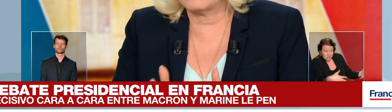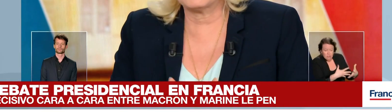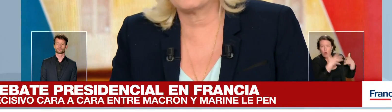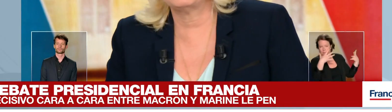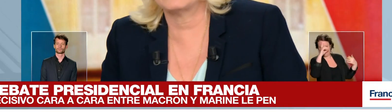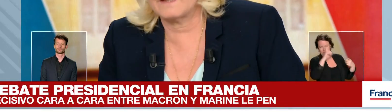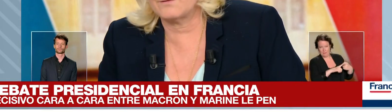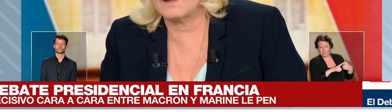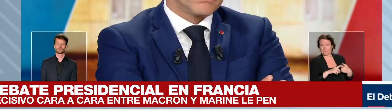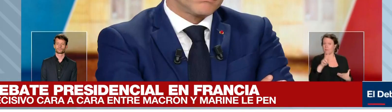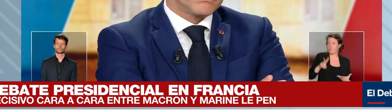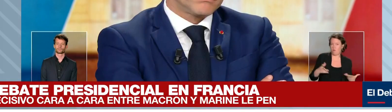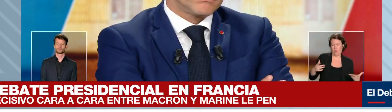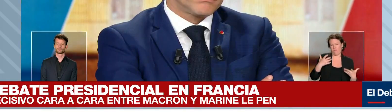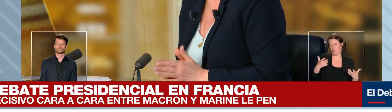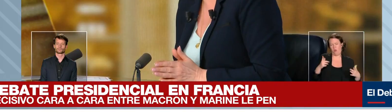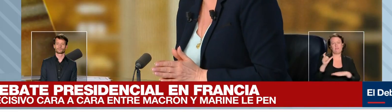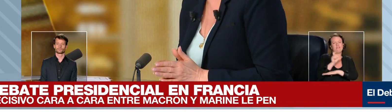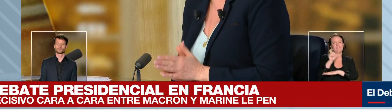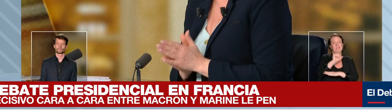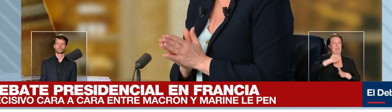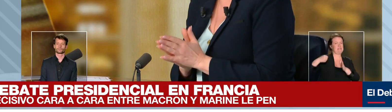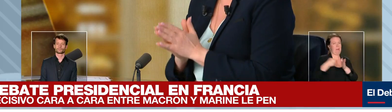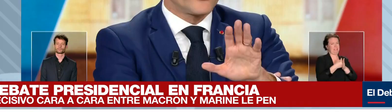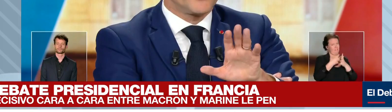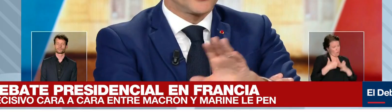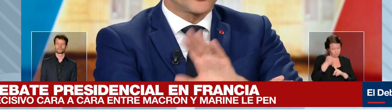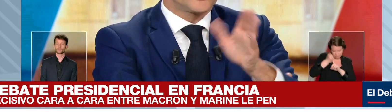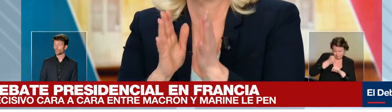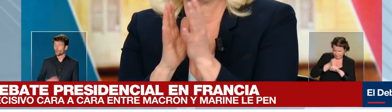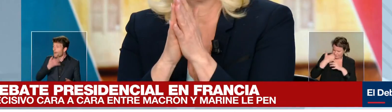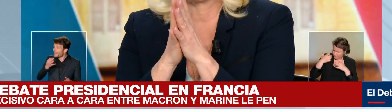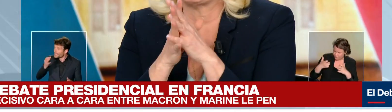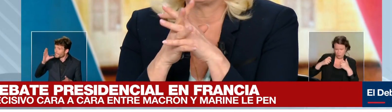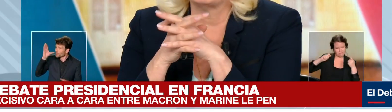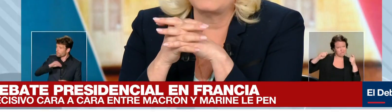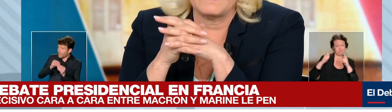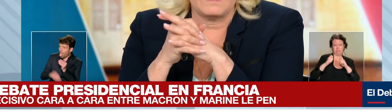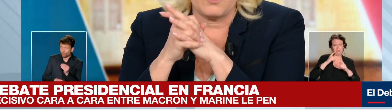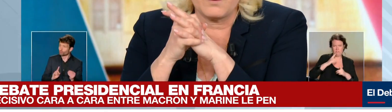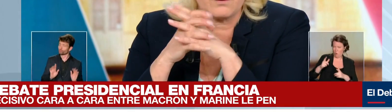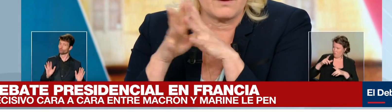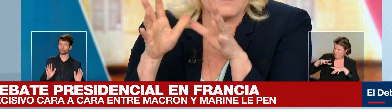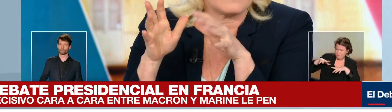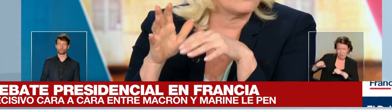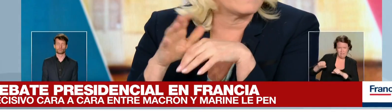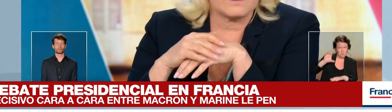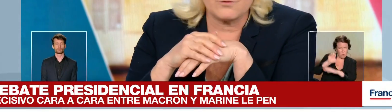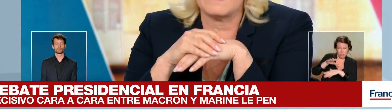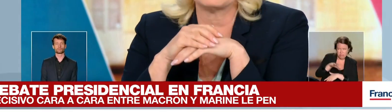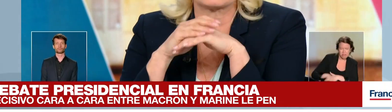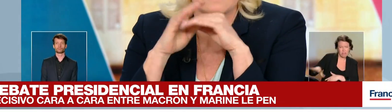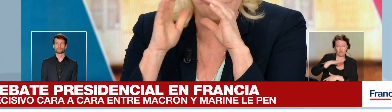el islamismo, porque contrariamente a lo que usted ha dicho, no he olvidado que hay terrorismo ni que hay islamistas. No he